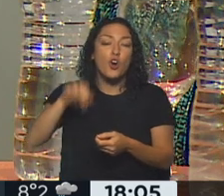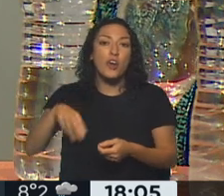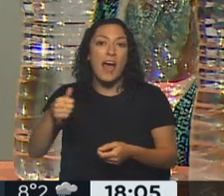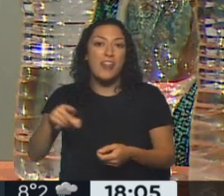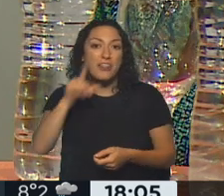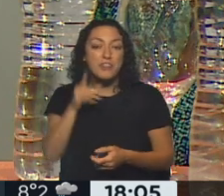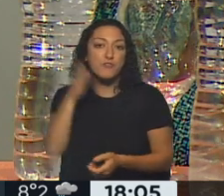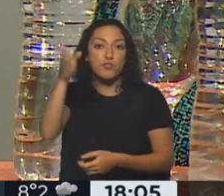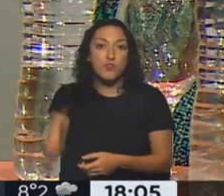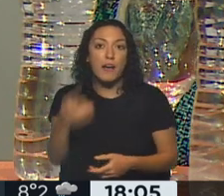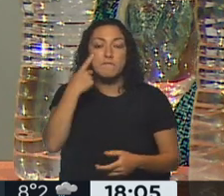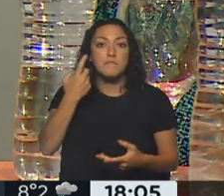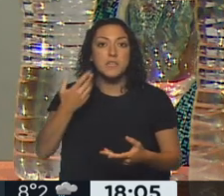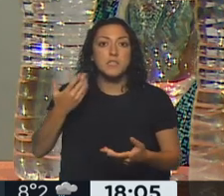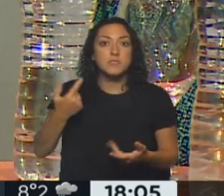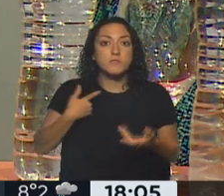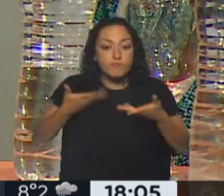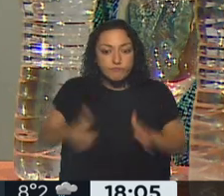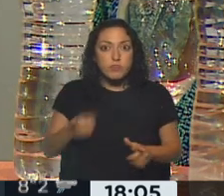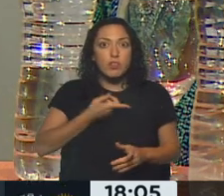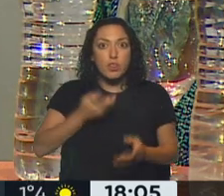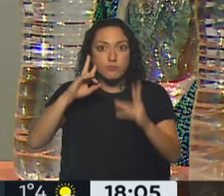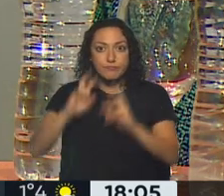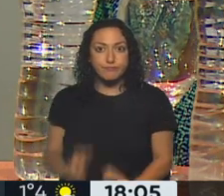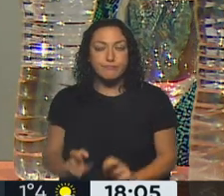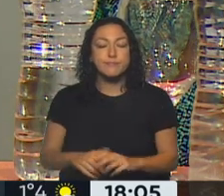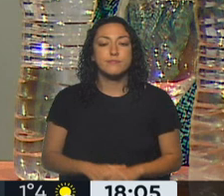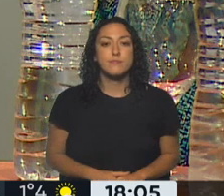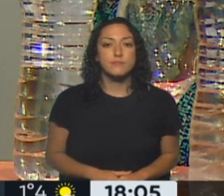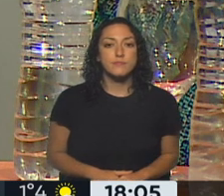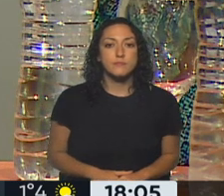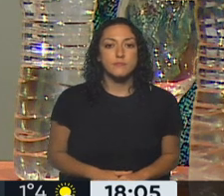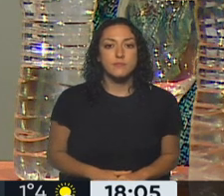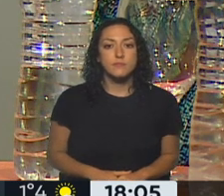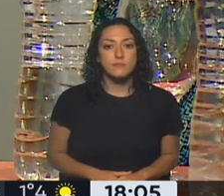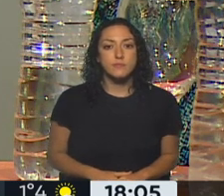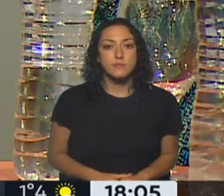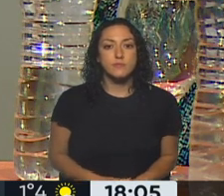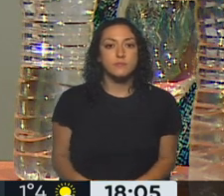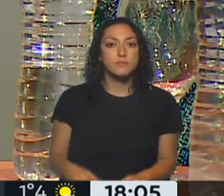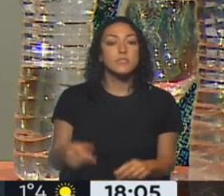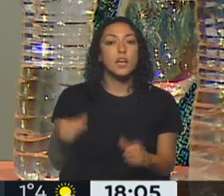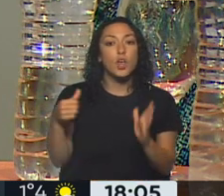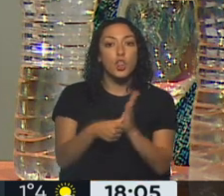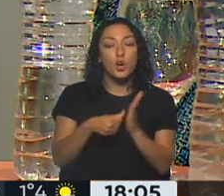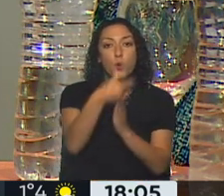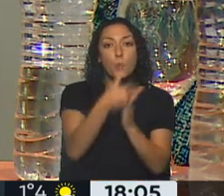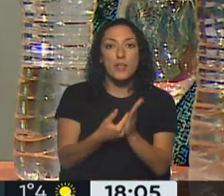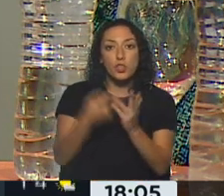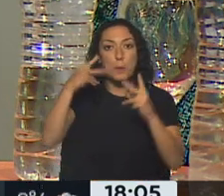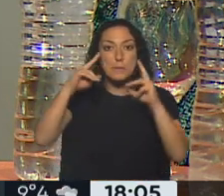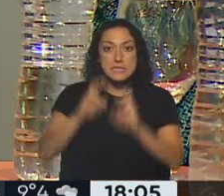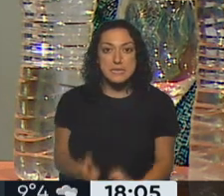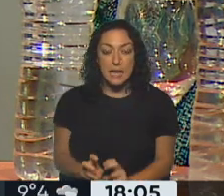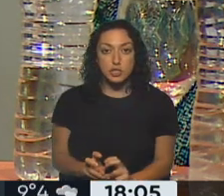CONADI, para indagar sobre su origen biológico. Luego de la investigación documental